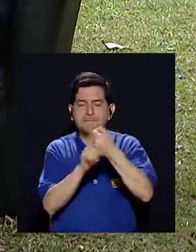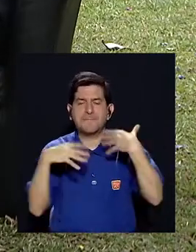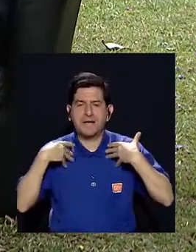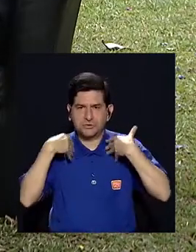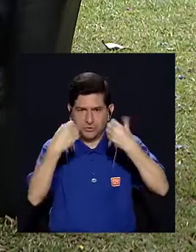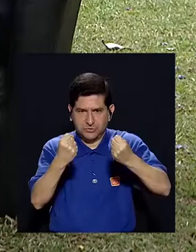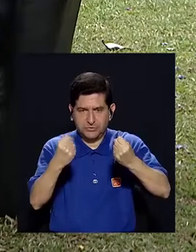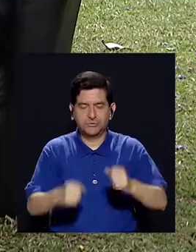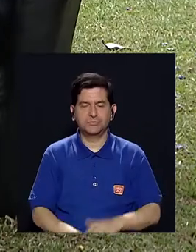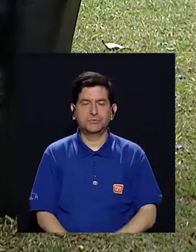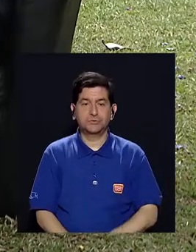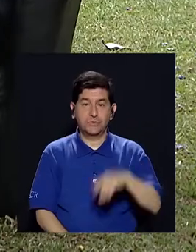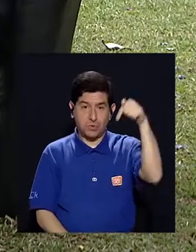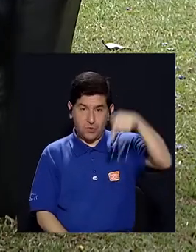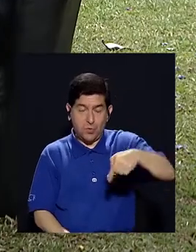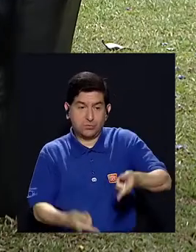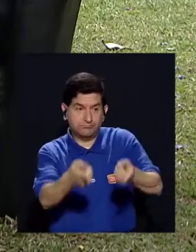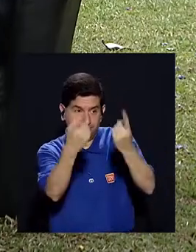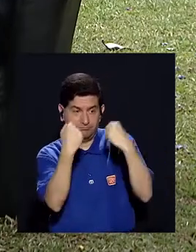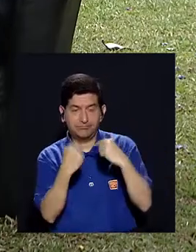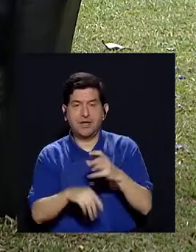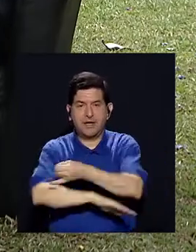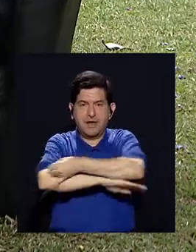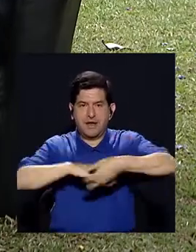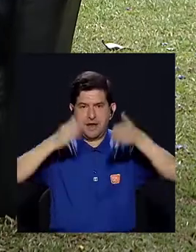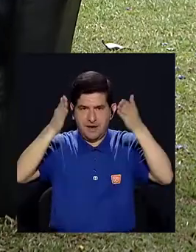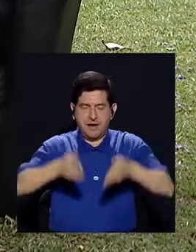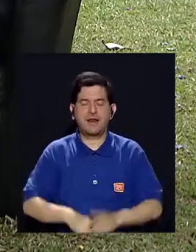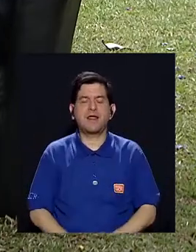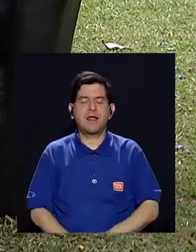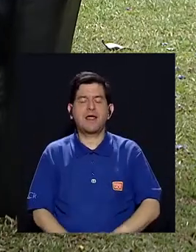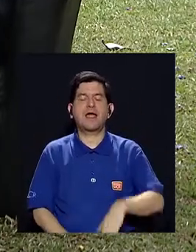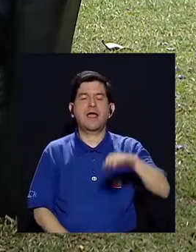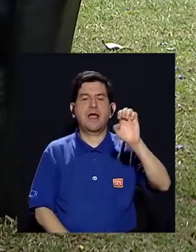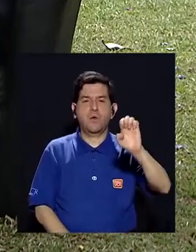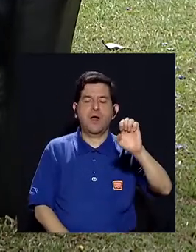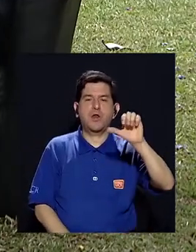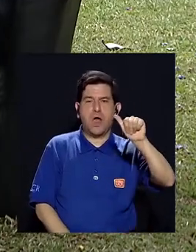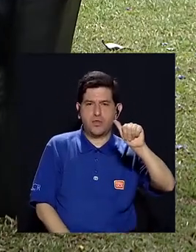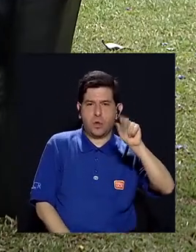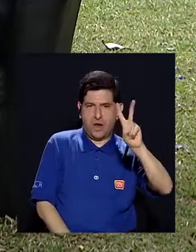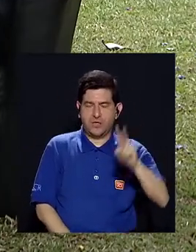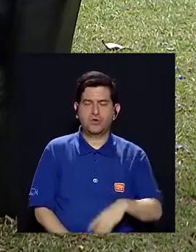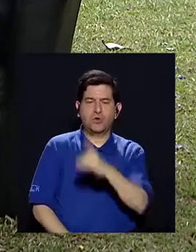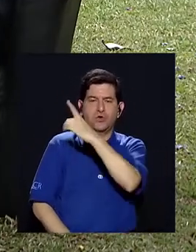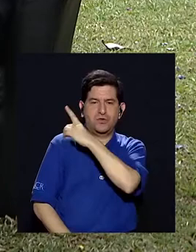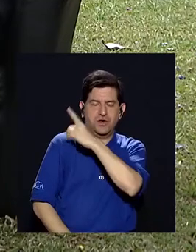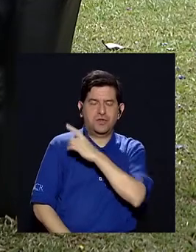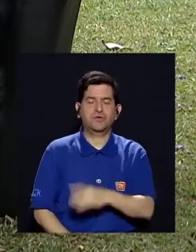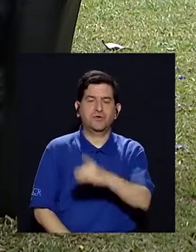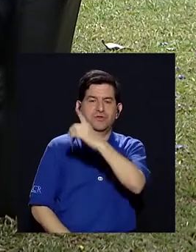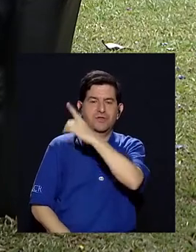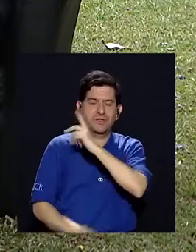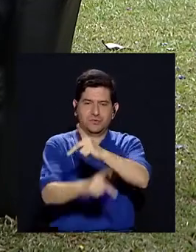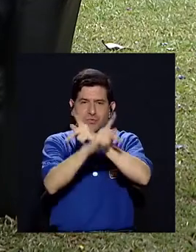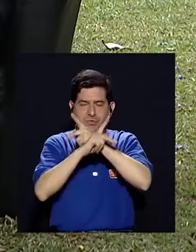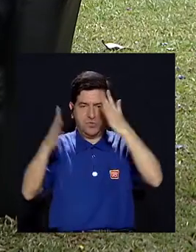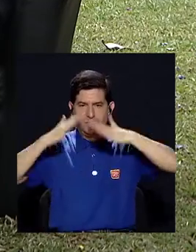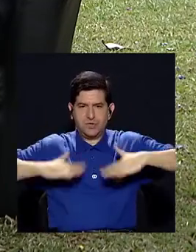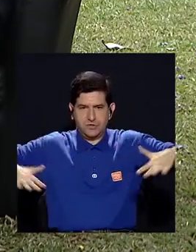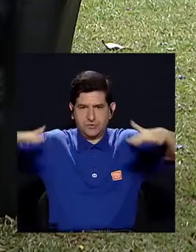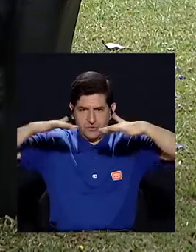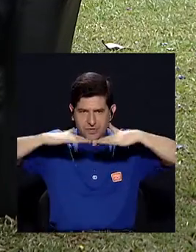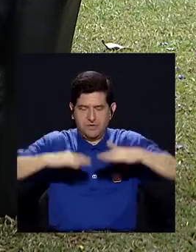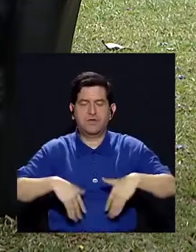nuestra salud. Para ello contamos con la presencia del ingeniero Eugenio Androbeto Villalobos, quien es director de la Dirección de Protección